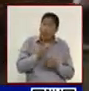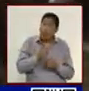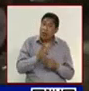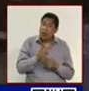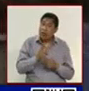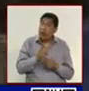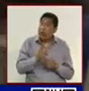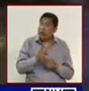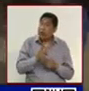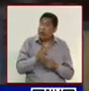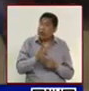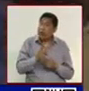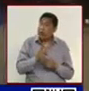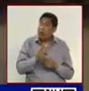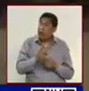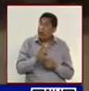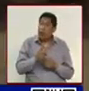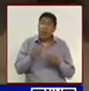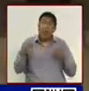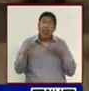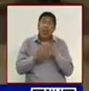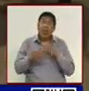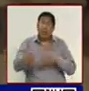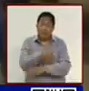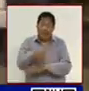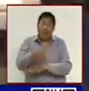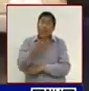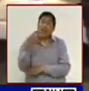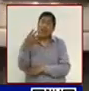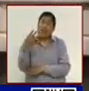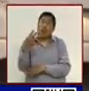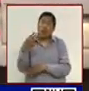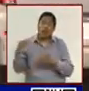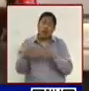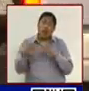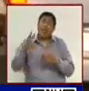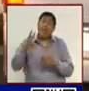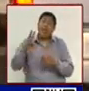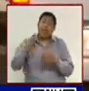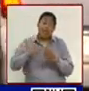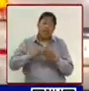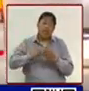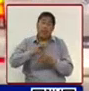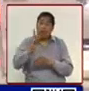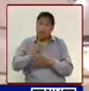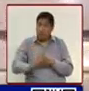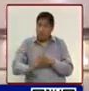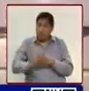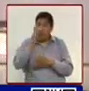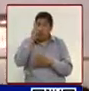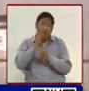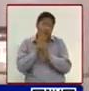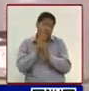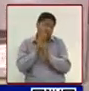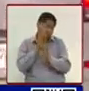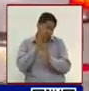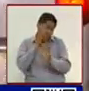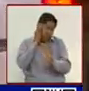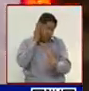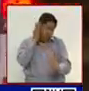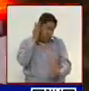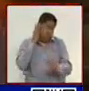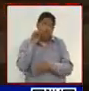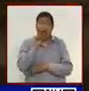exactamente? En la calle 4 de la 6 de marzo. Ya. Entonces, esta es una fila, pero interminable